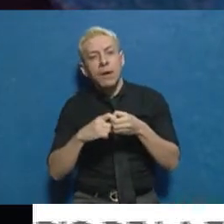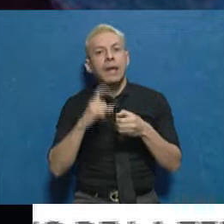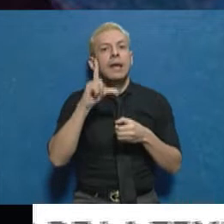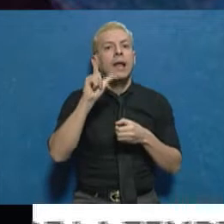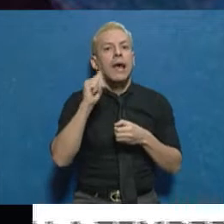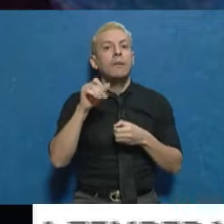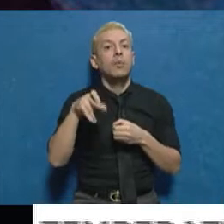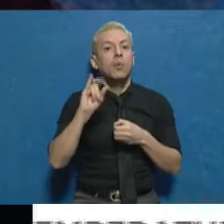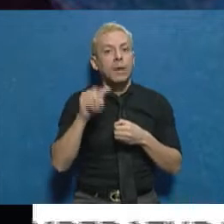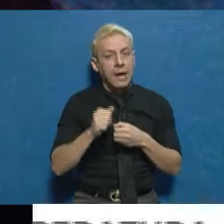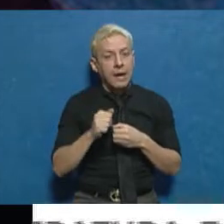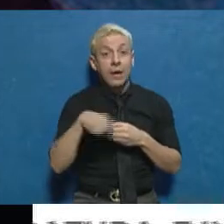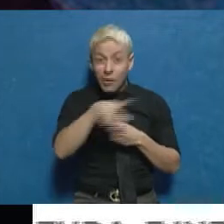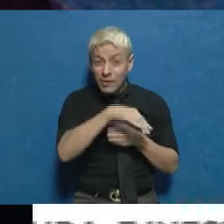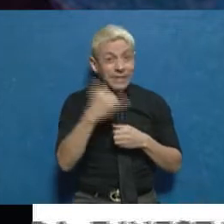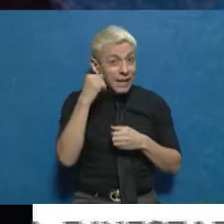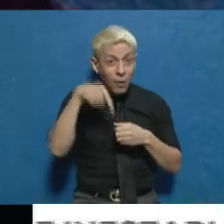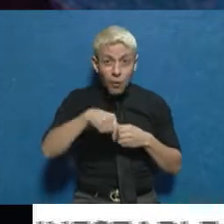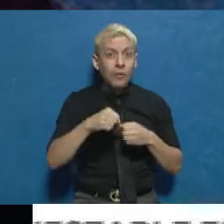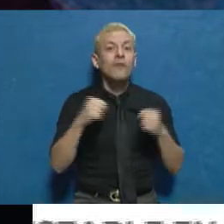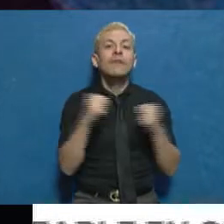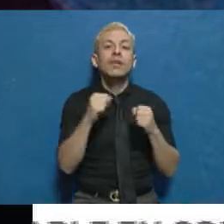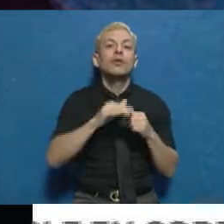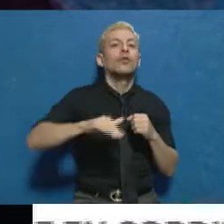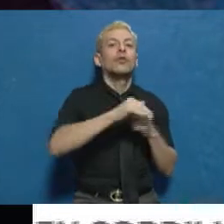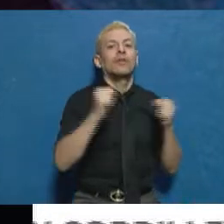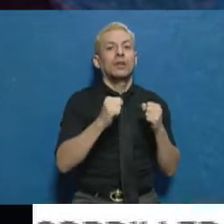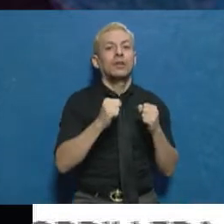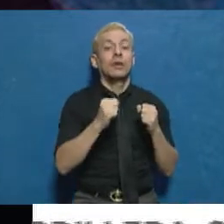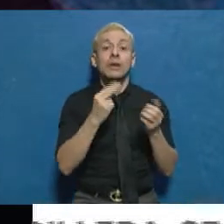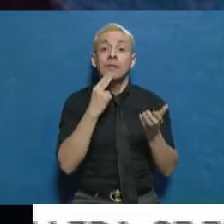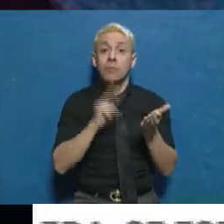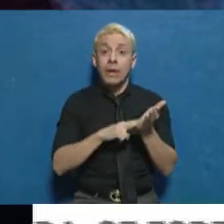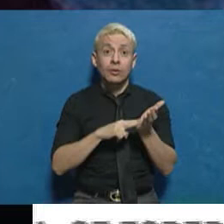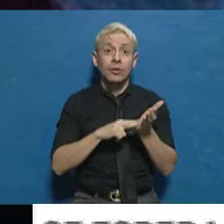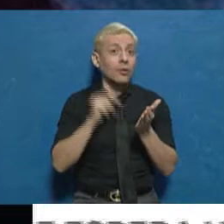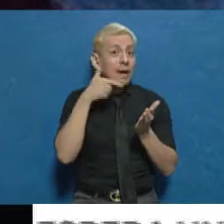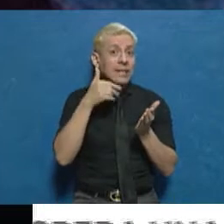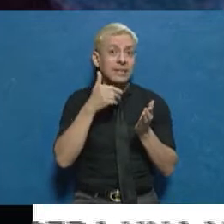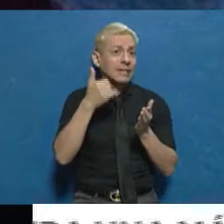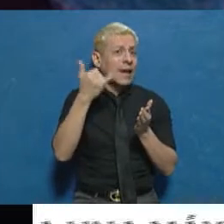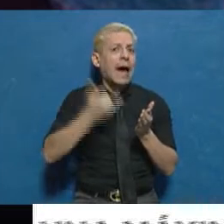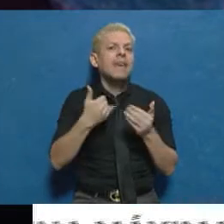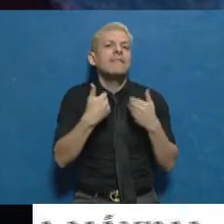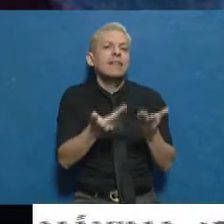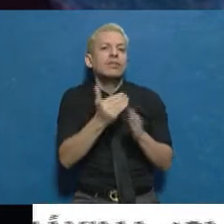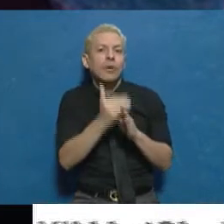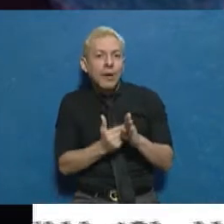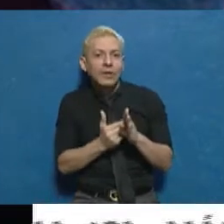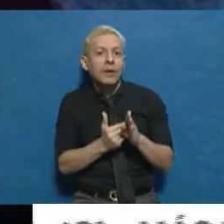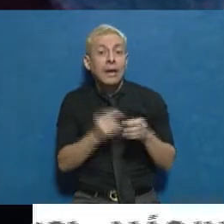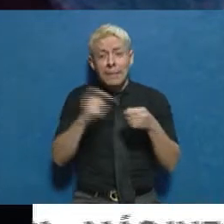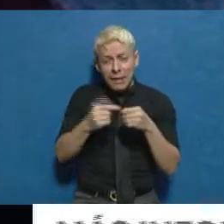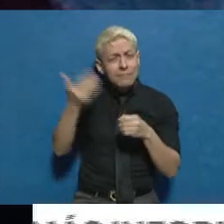tienen esto, están consideradas zonas frías y está en el cuadro tarifario. A Malargüe ya tiene entonces. Ya tiene un beneficio y está en el